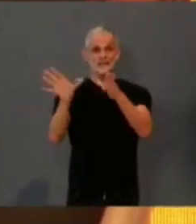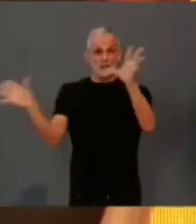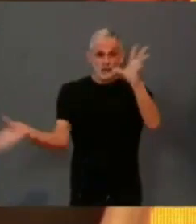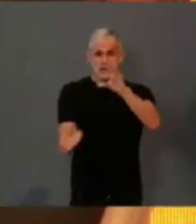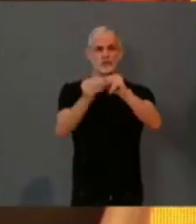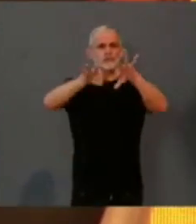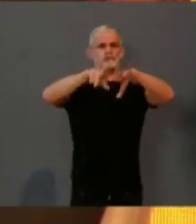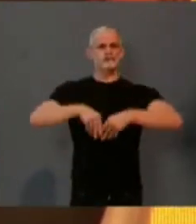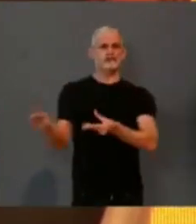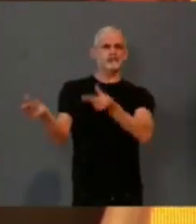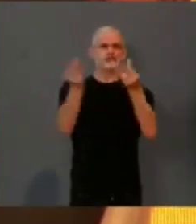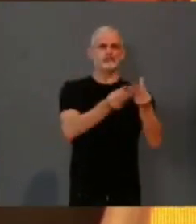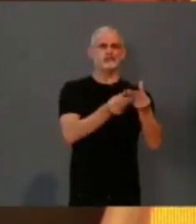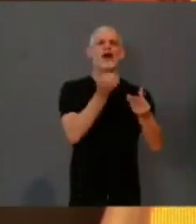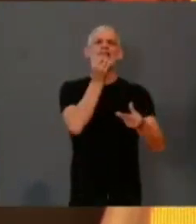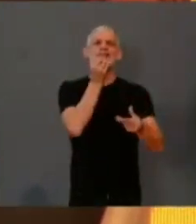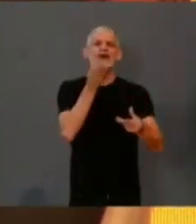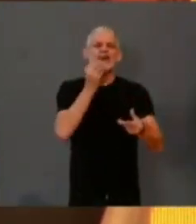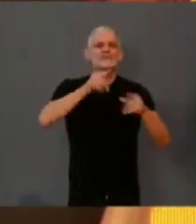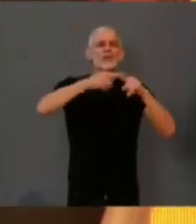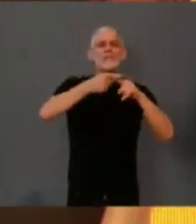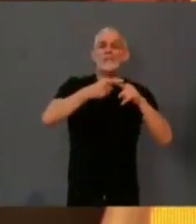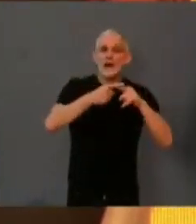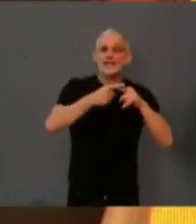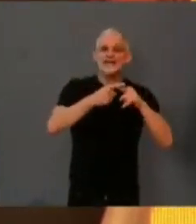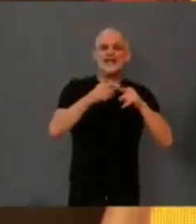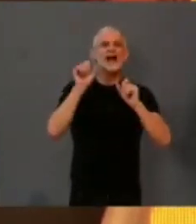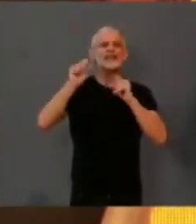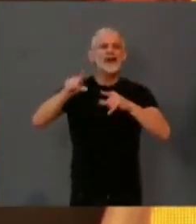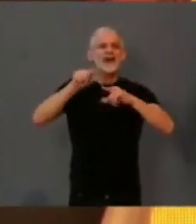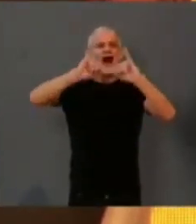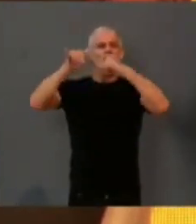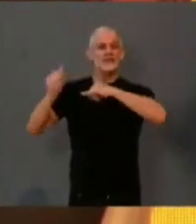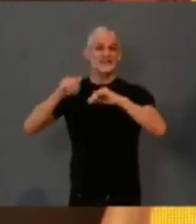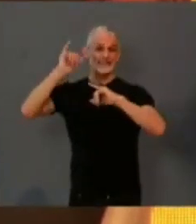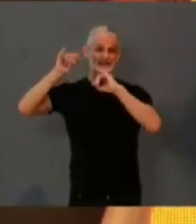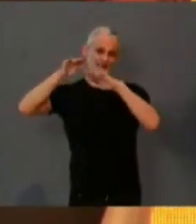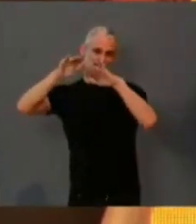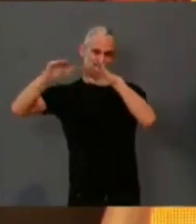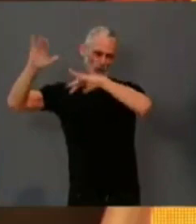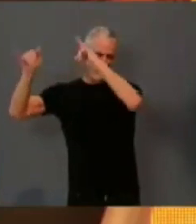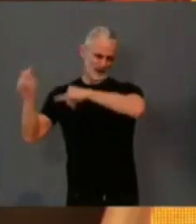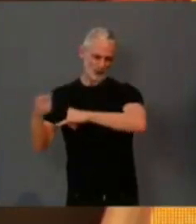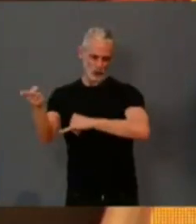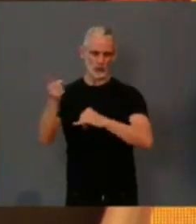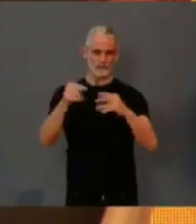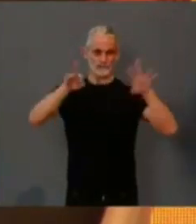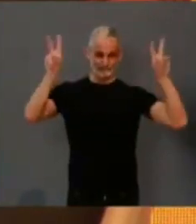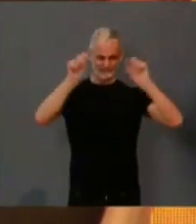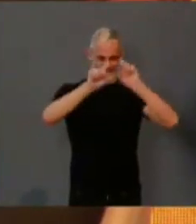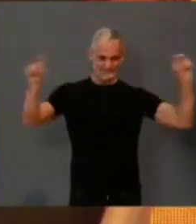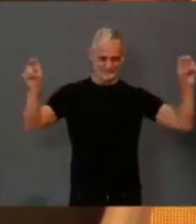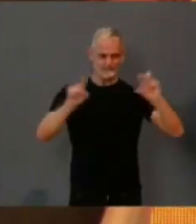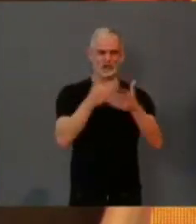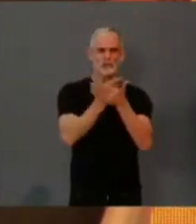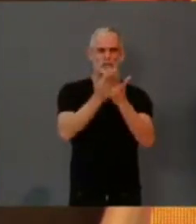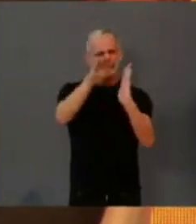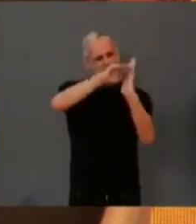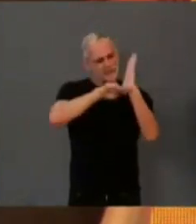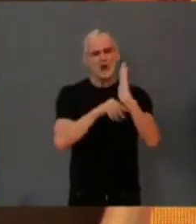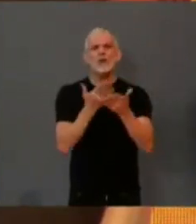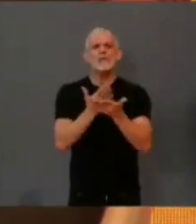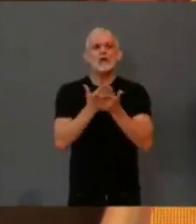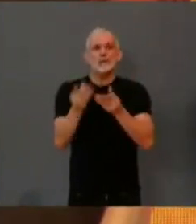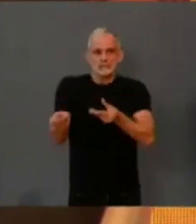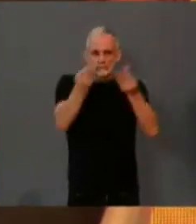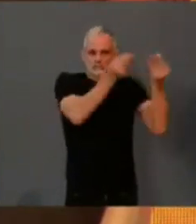decidieron Llamar declaraciones políticas de las adolescencias y juventudes que es un documento con propuestas para la